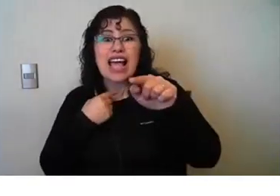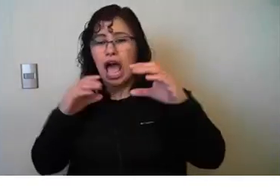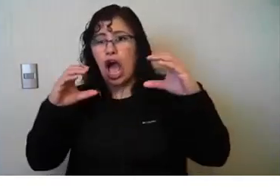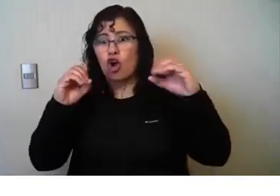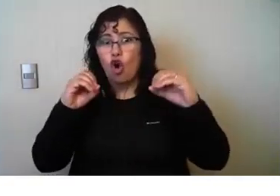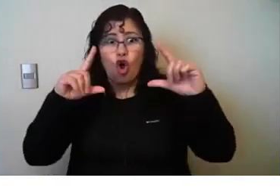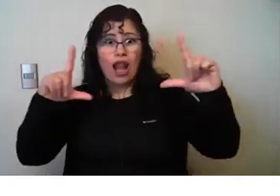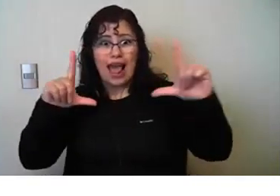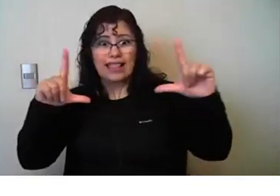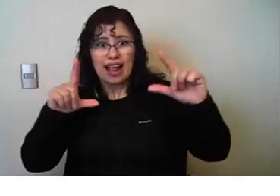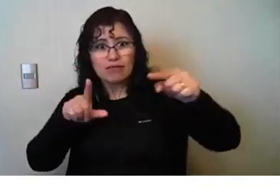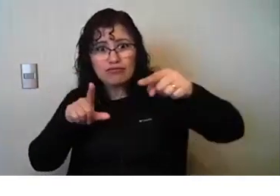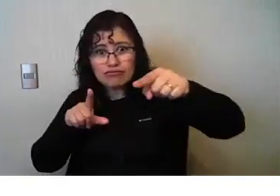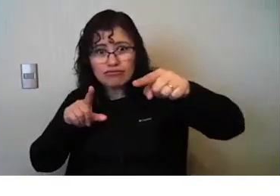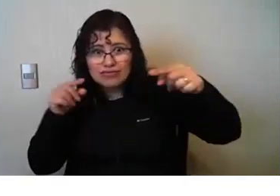vienen penetrando.